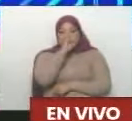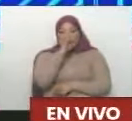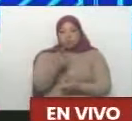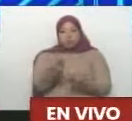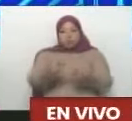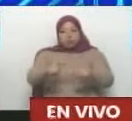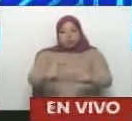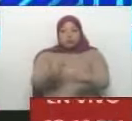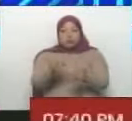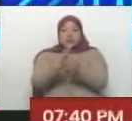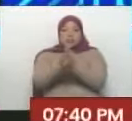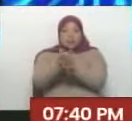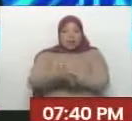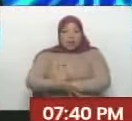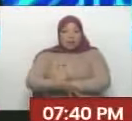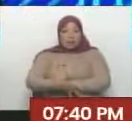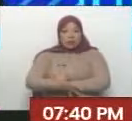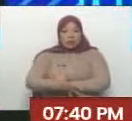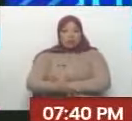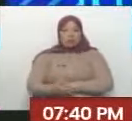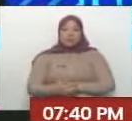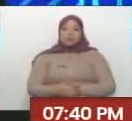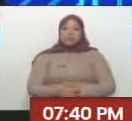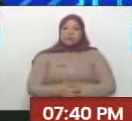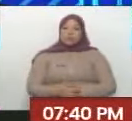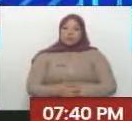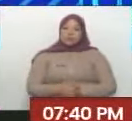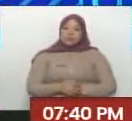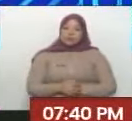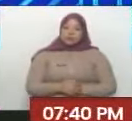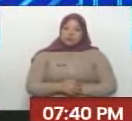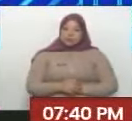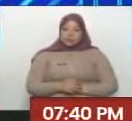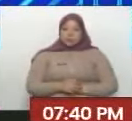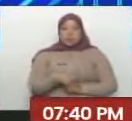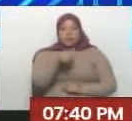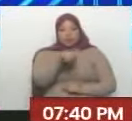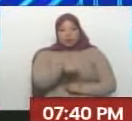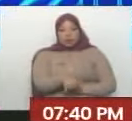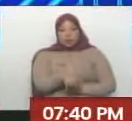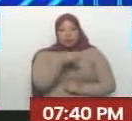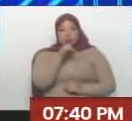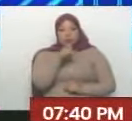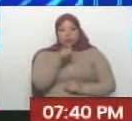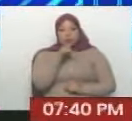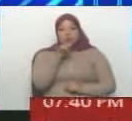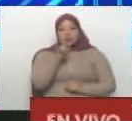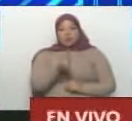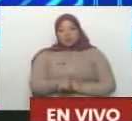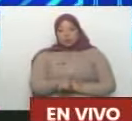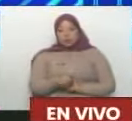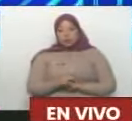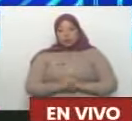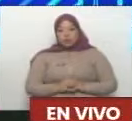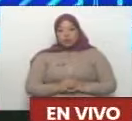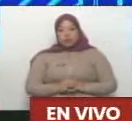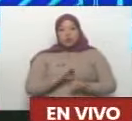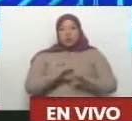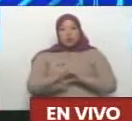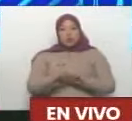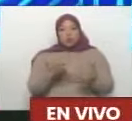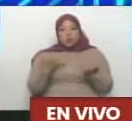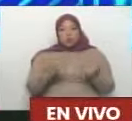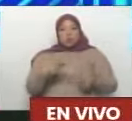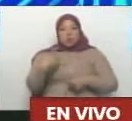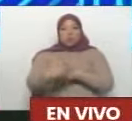sanciones. Y desde aquí, quiero apuntar esto. En este sentido, dijo Pisela, que es de Conindustria,